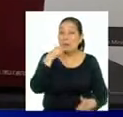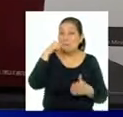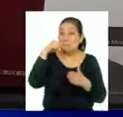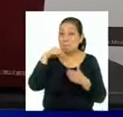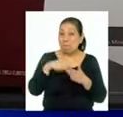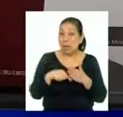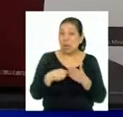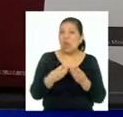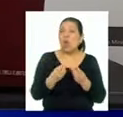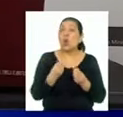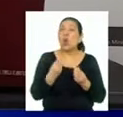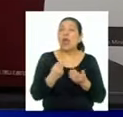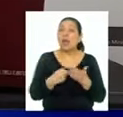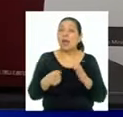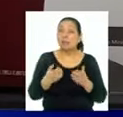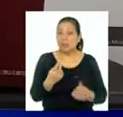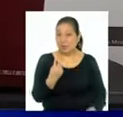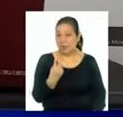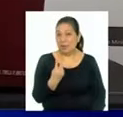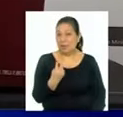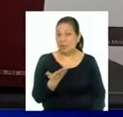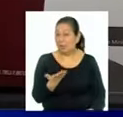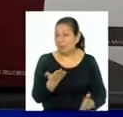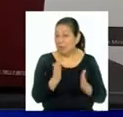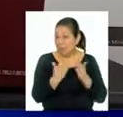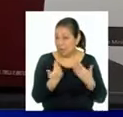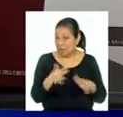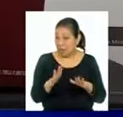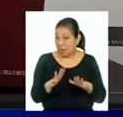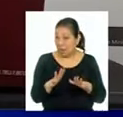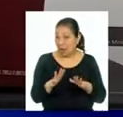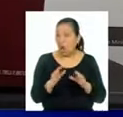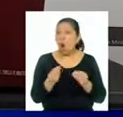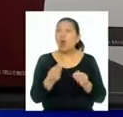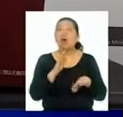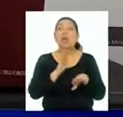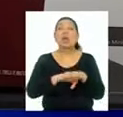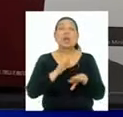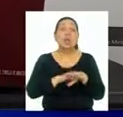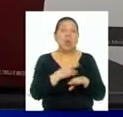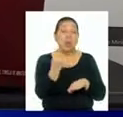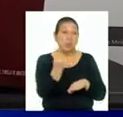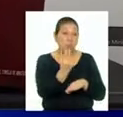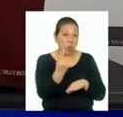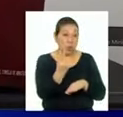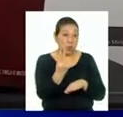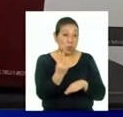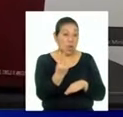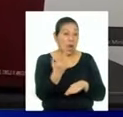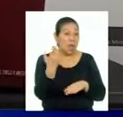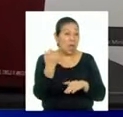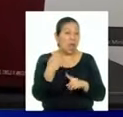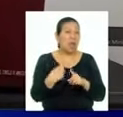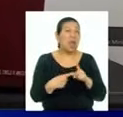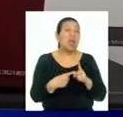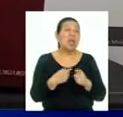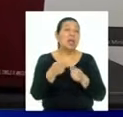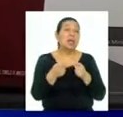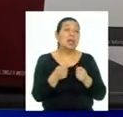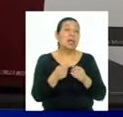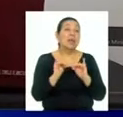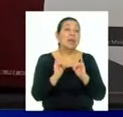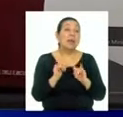y lesiones graves. De esa manera, ¿se ha determinado ya el grado de responsabilidad de ambos? Y desde su sector, ¿qué mecanismos